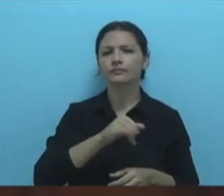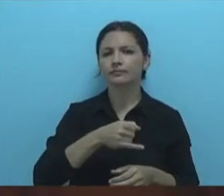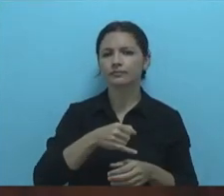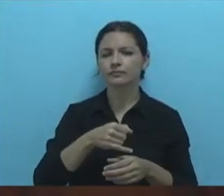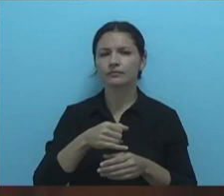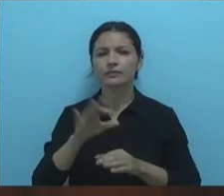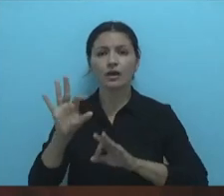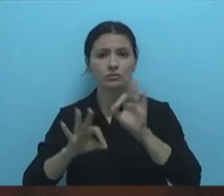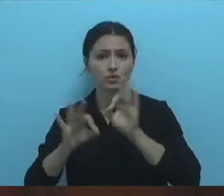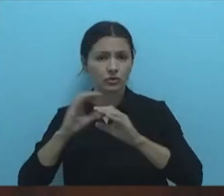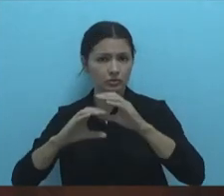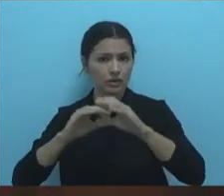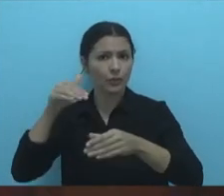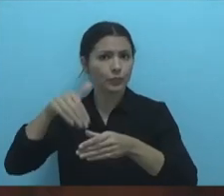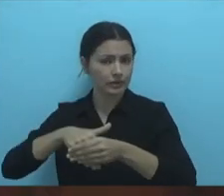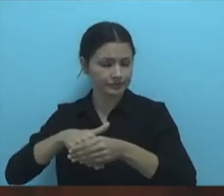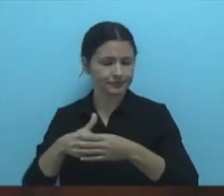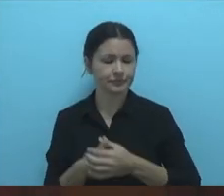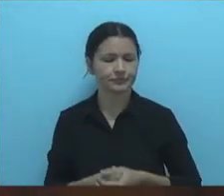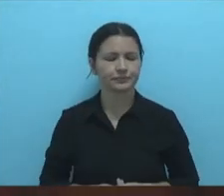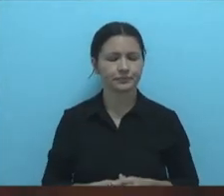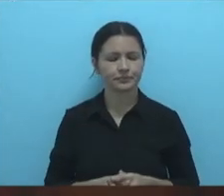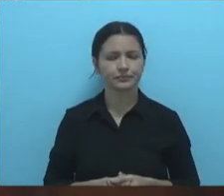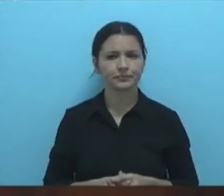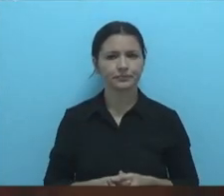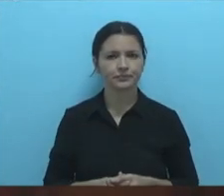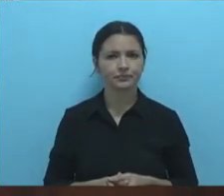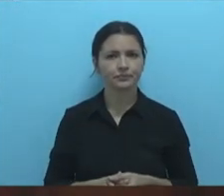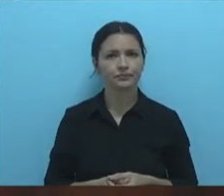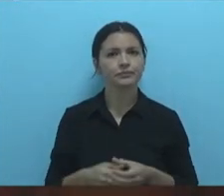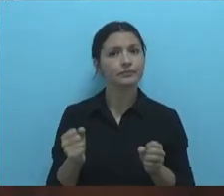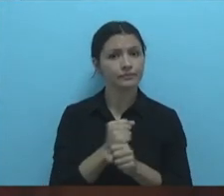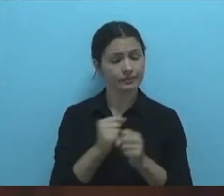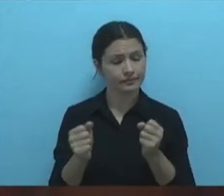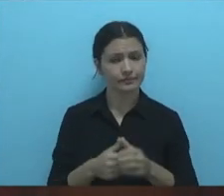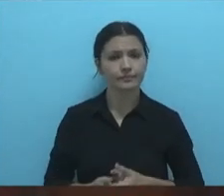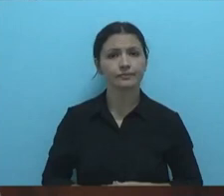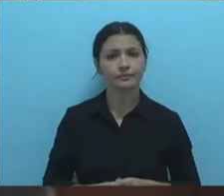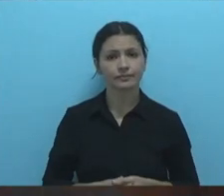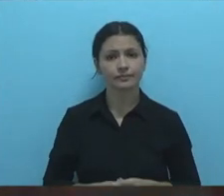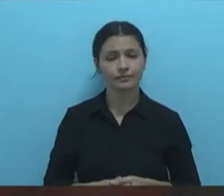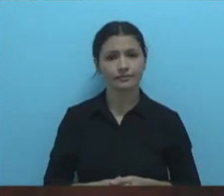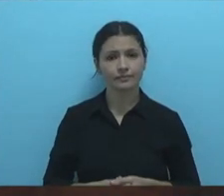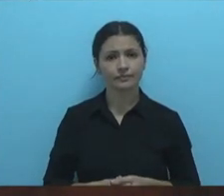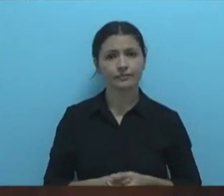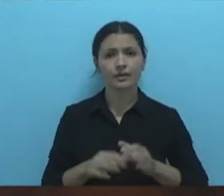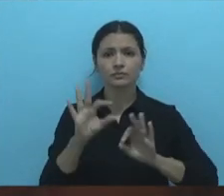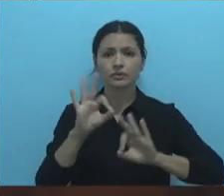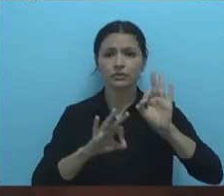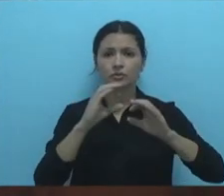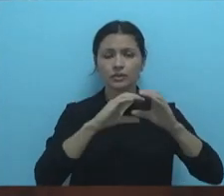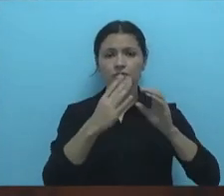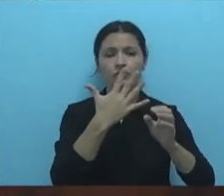aprobado a consideración el proyecto de comunicación a votación resulta aprobado proyecto de